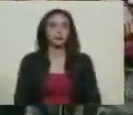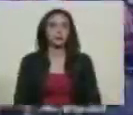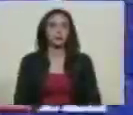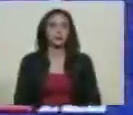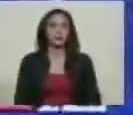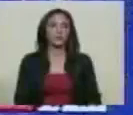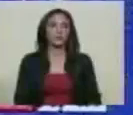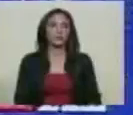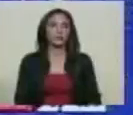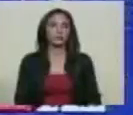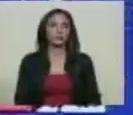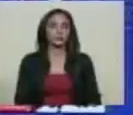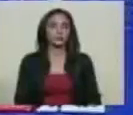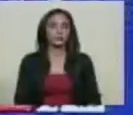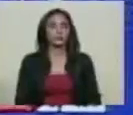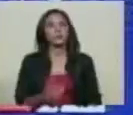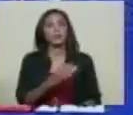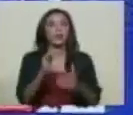Compañera Gabriela Peña,